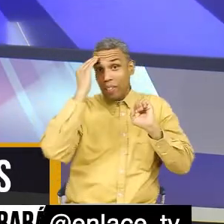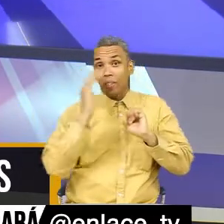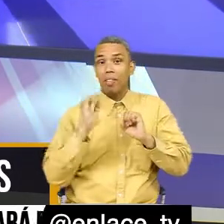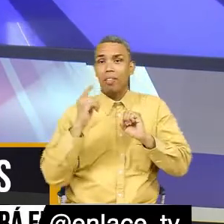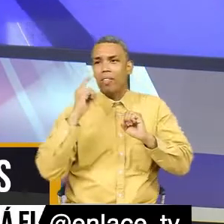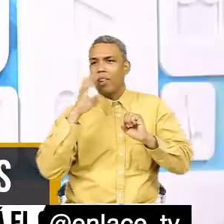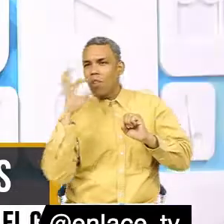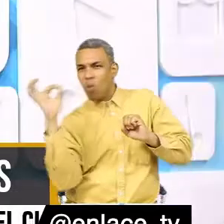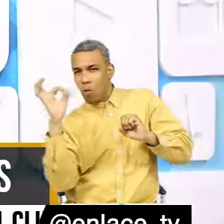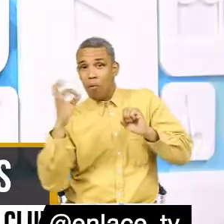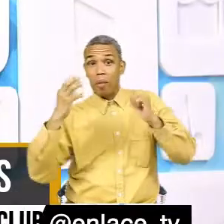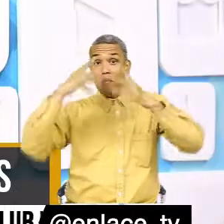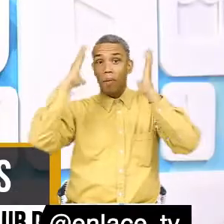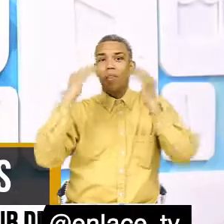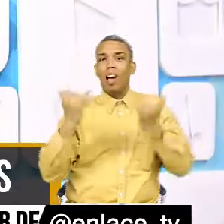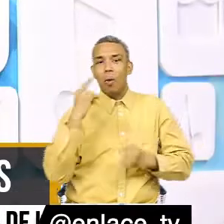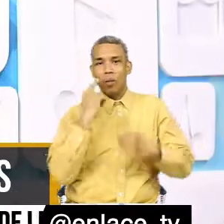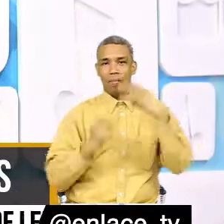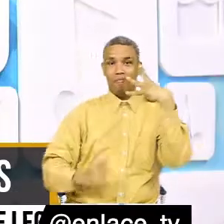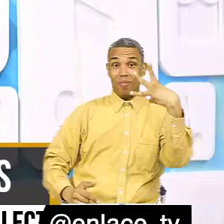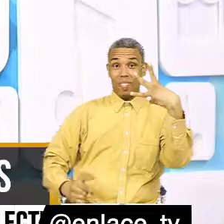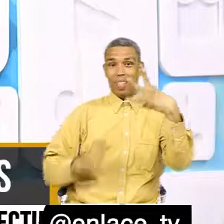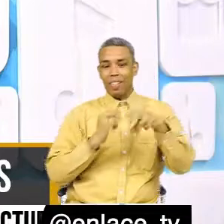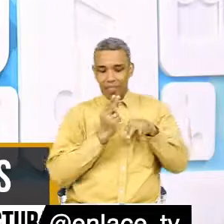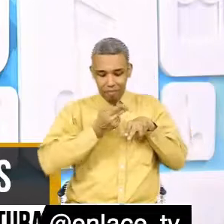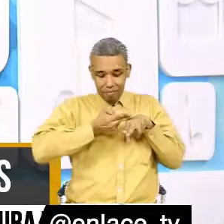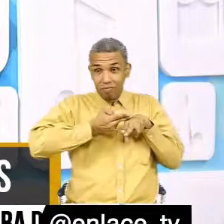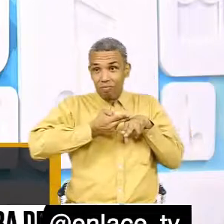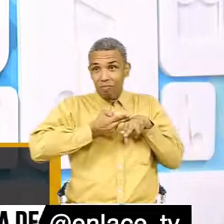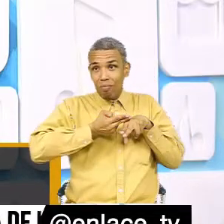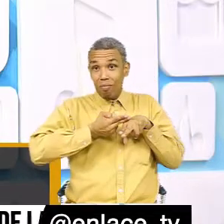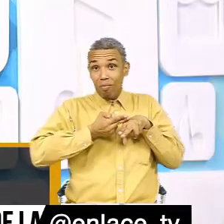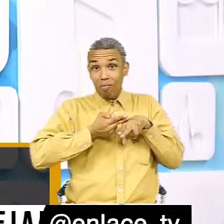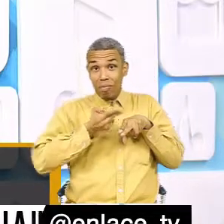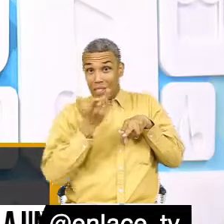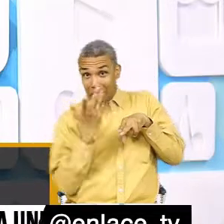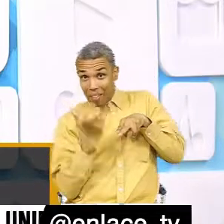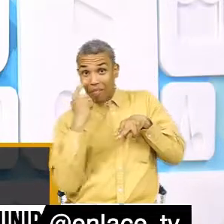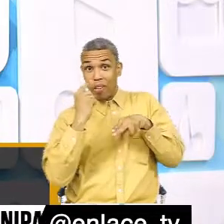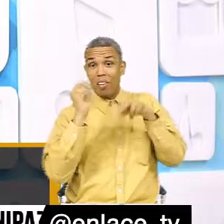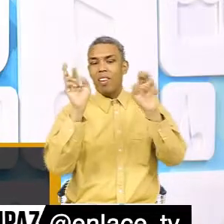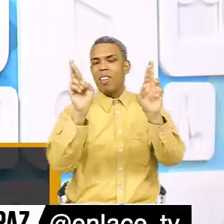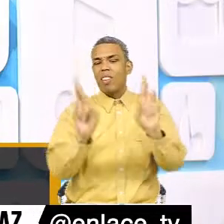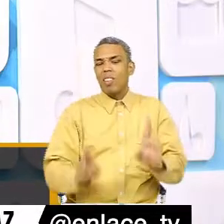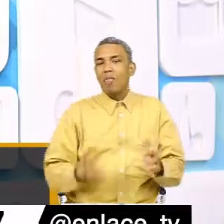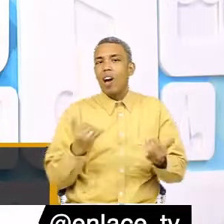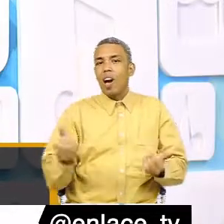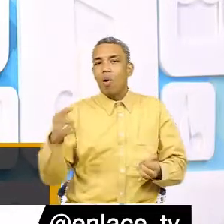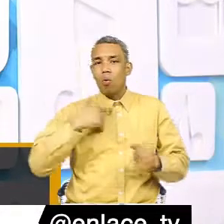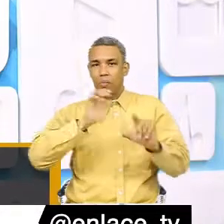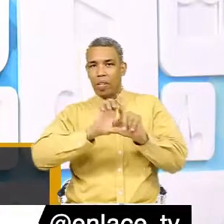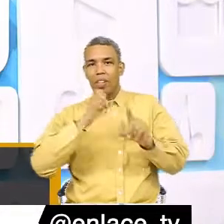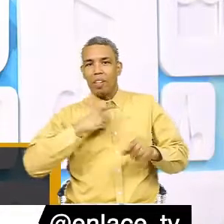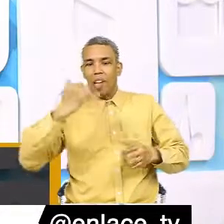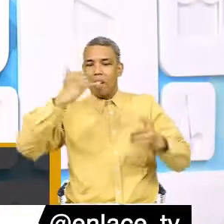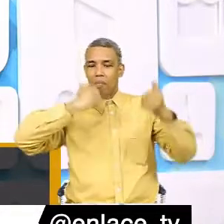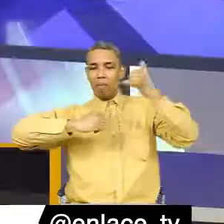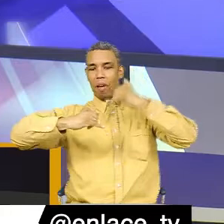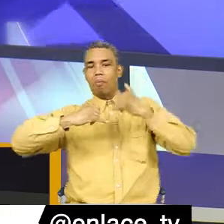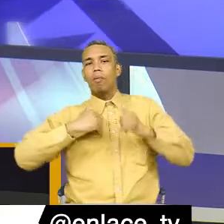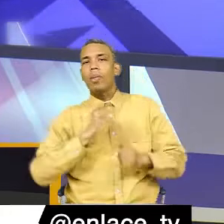3 boletas. Sí, vamos a rifar 3 boletas en las 3 primeras llamadas que recibirán aquí en el control de Enlace 10. Muchas gracias.